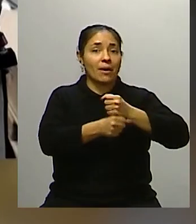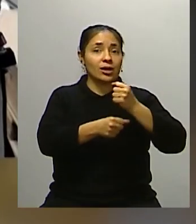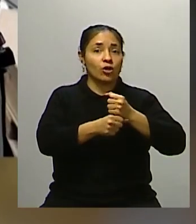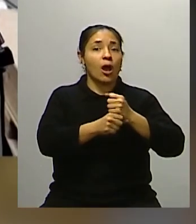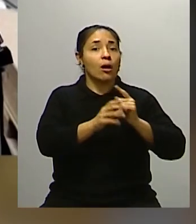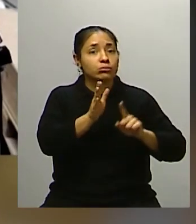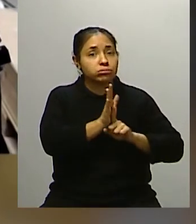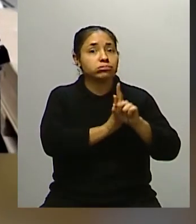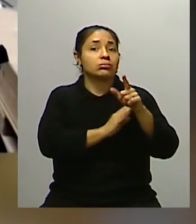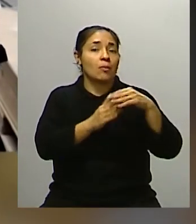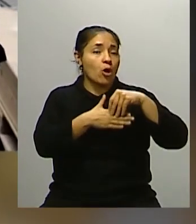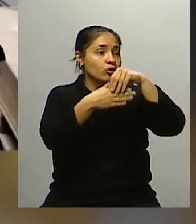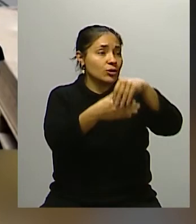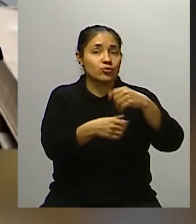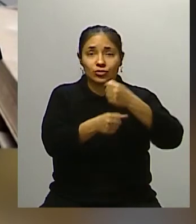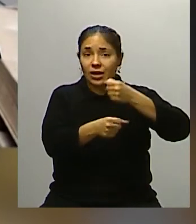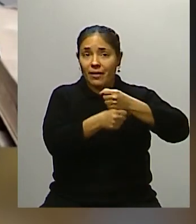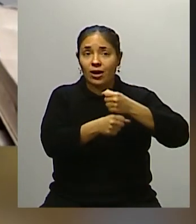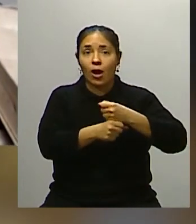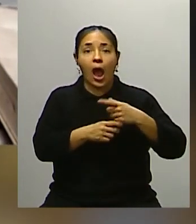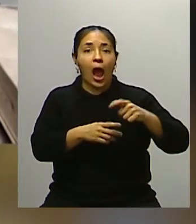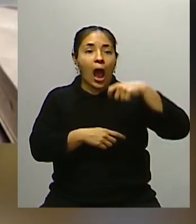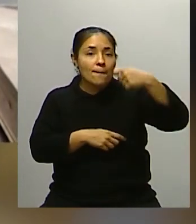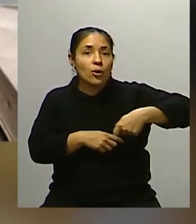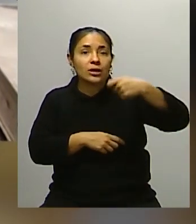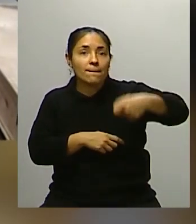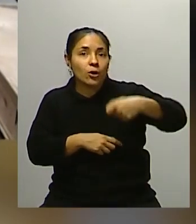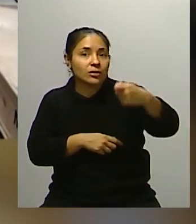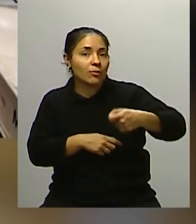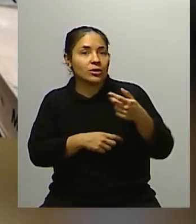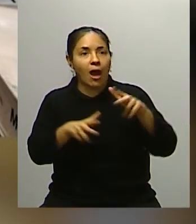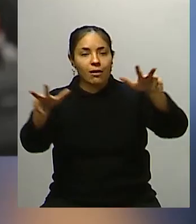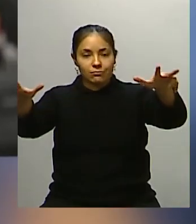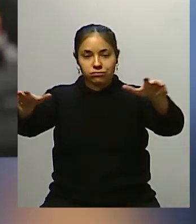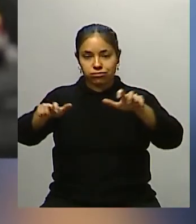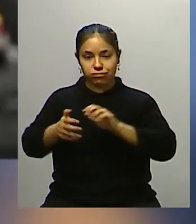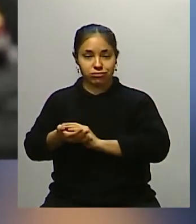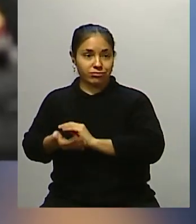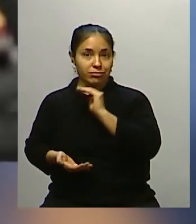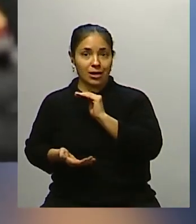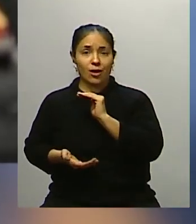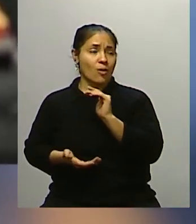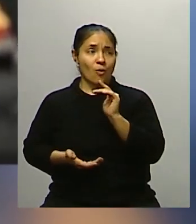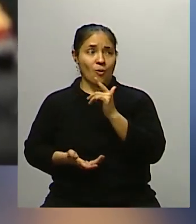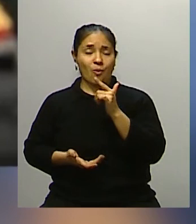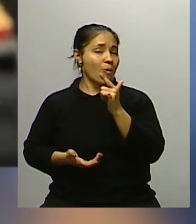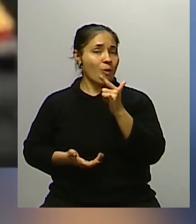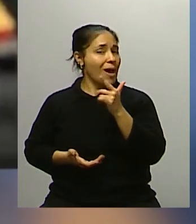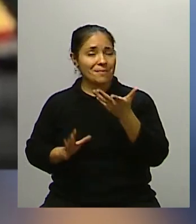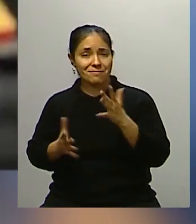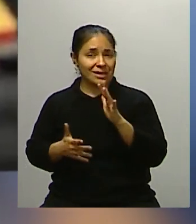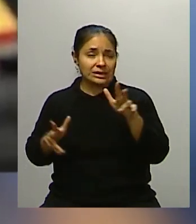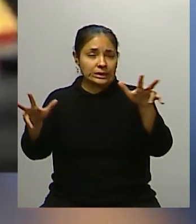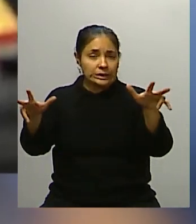régimen simplificado de monotributo, no hay los aportes necesarios que se necesitan para toda esta bolsa, por así decir, que se junta